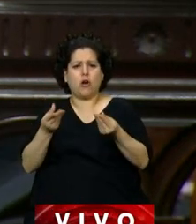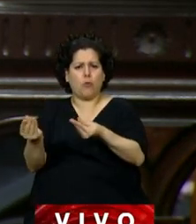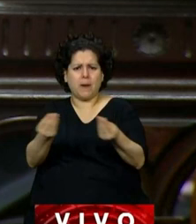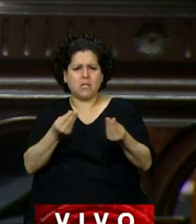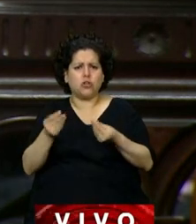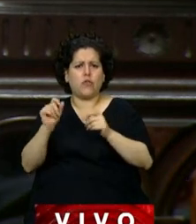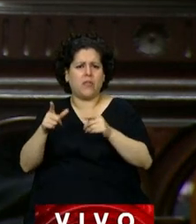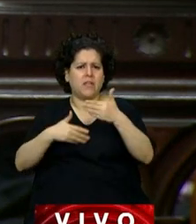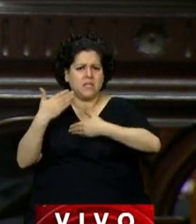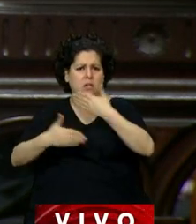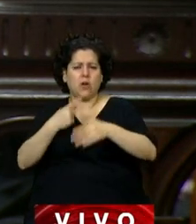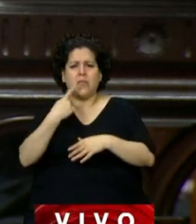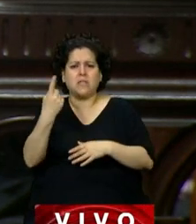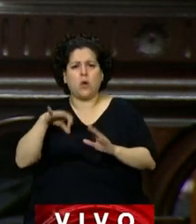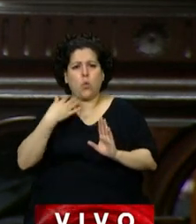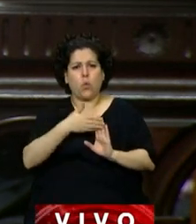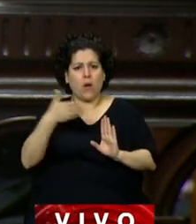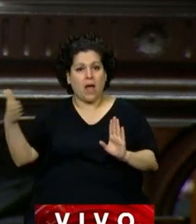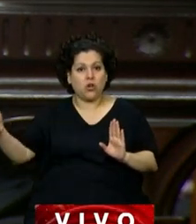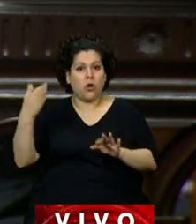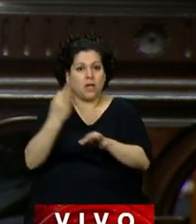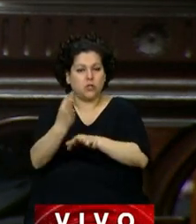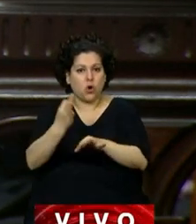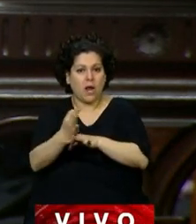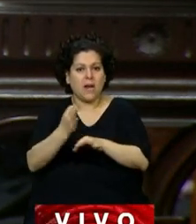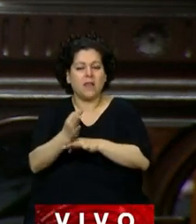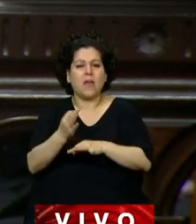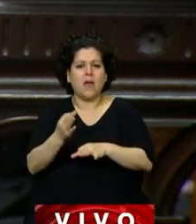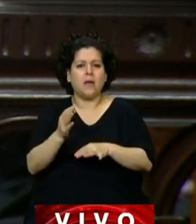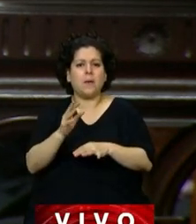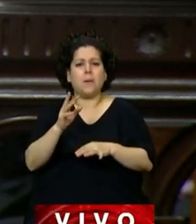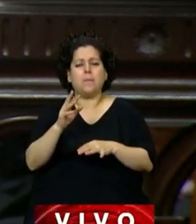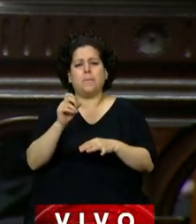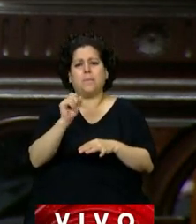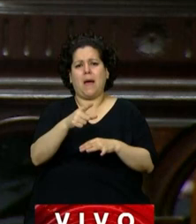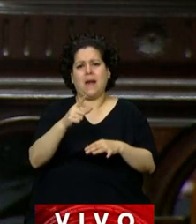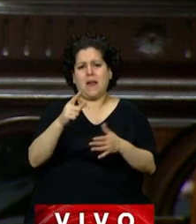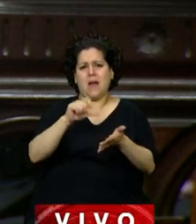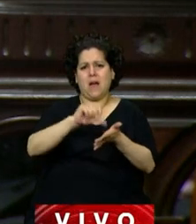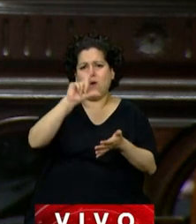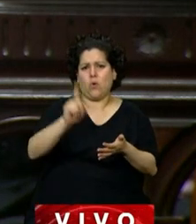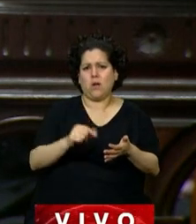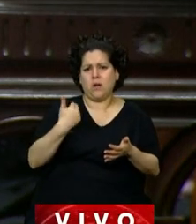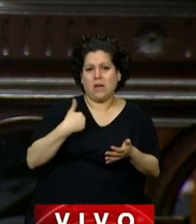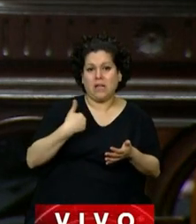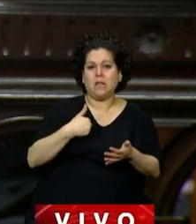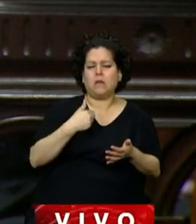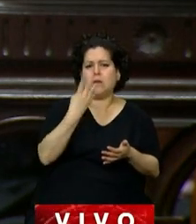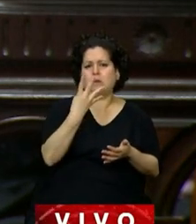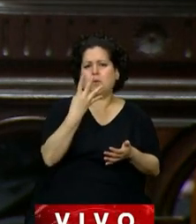Económico que dice que un año adicional de escolaridad incrementa el PIB per cápita de un país entre